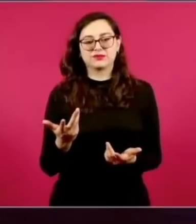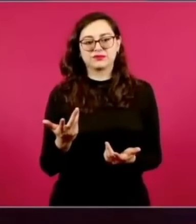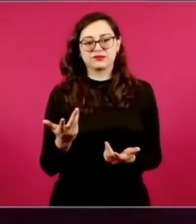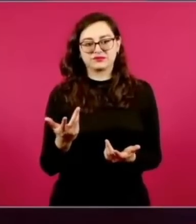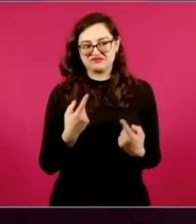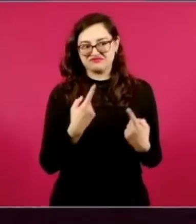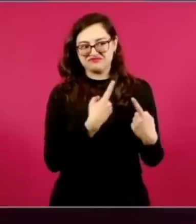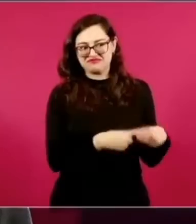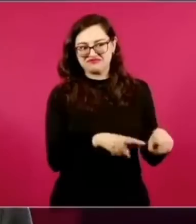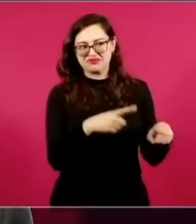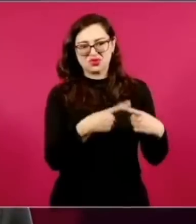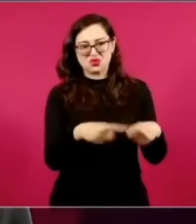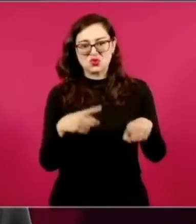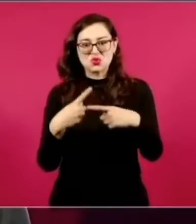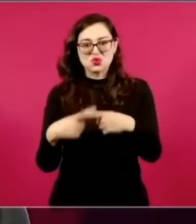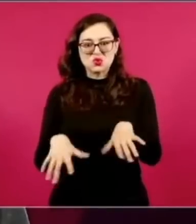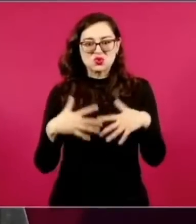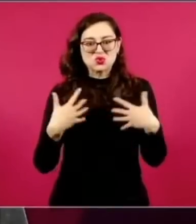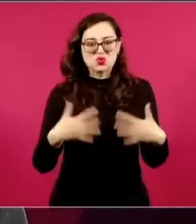y otros más.